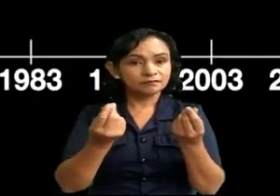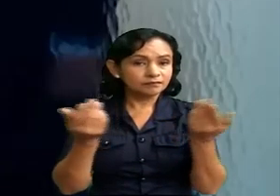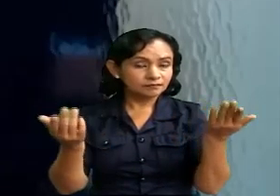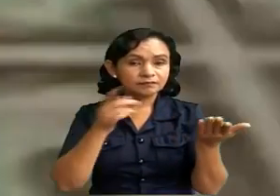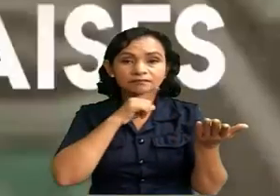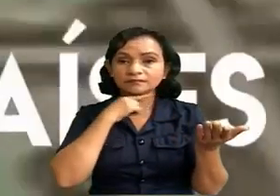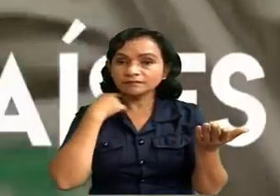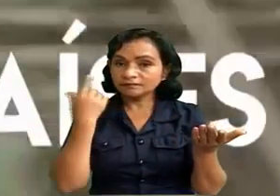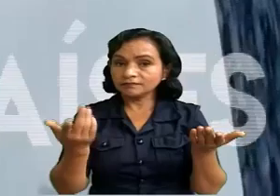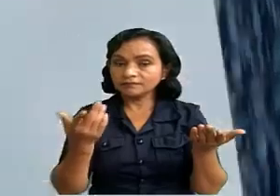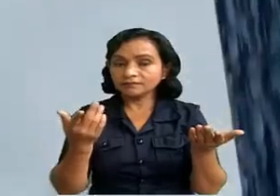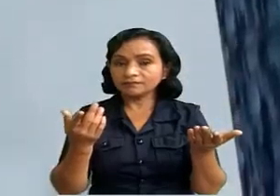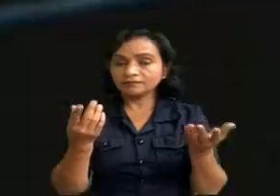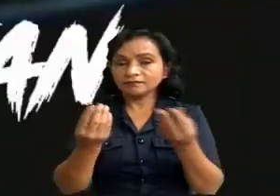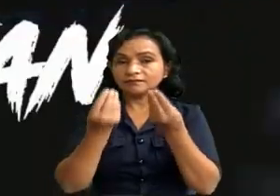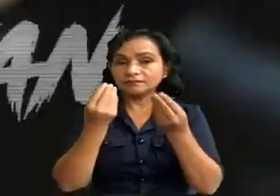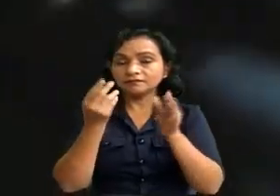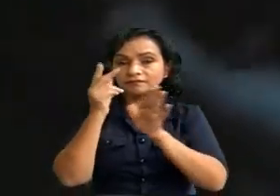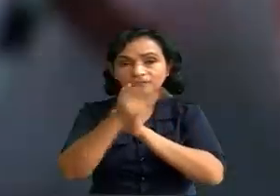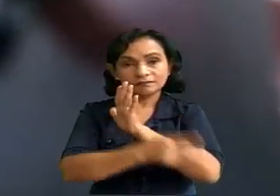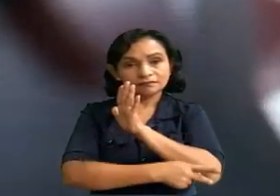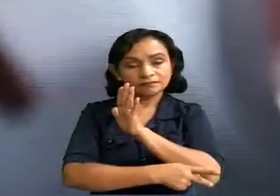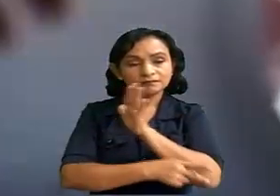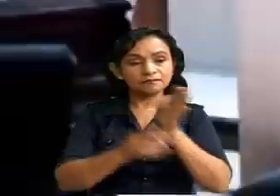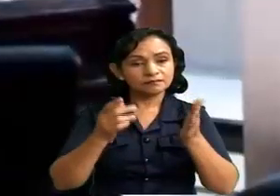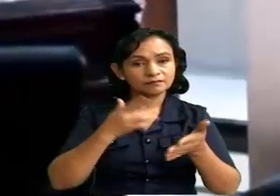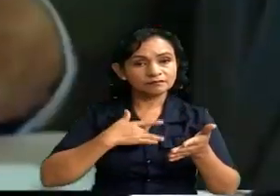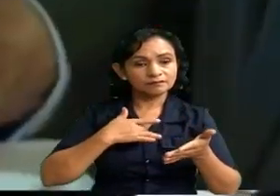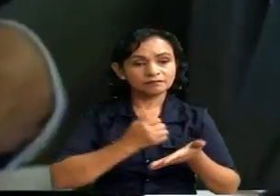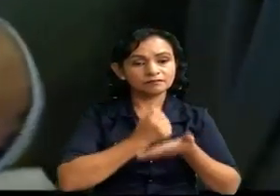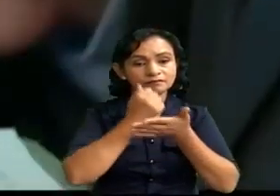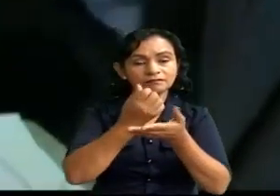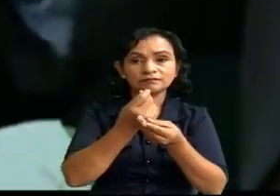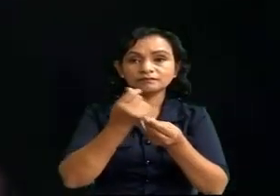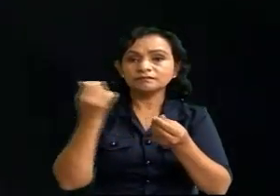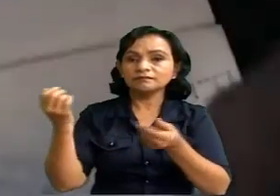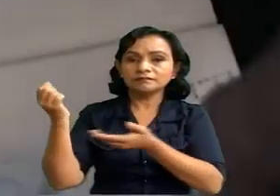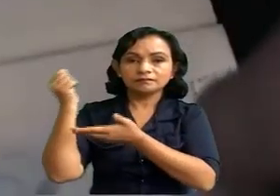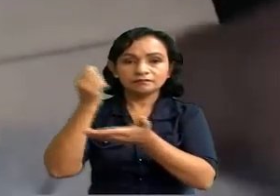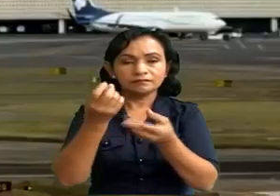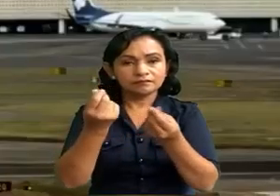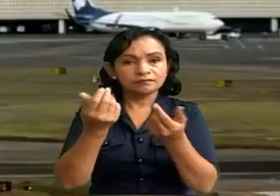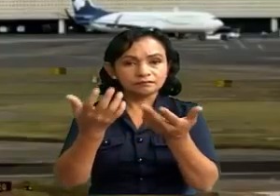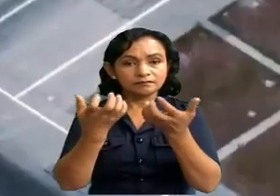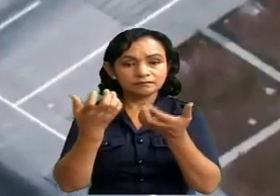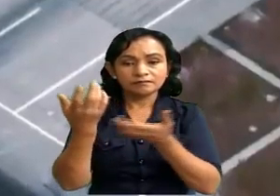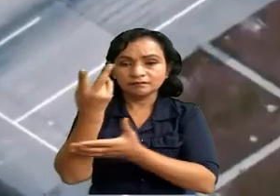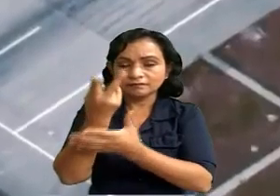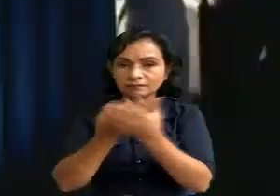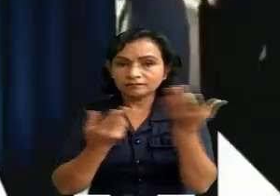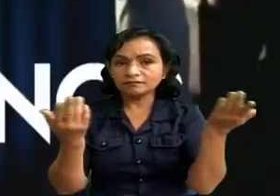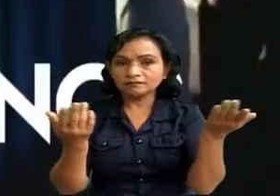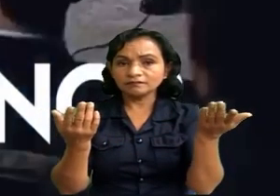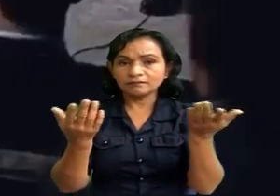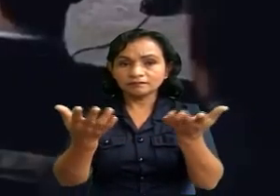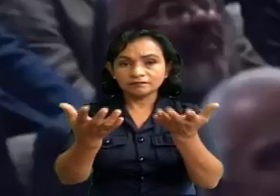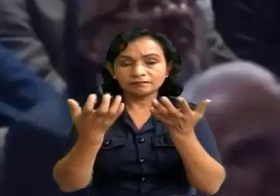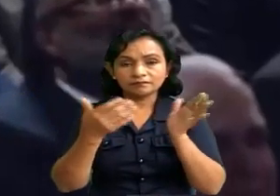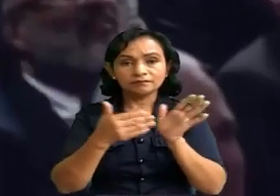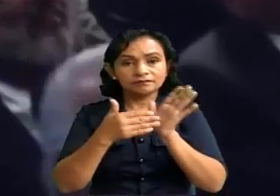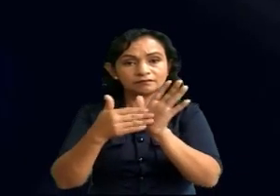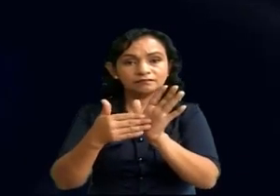cierto, pero es que muchos países del mundo necesitan hacer inversiones aquí. Es decir, es inversión, es interés mutuo. Aquí quisieron presentarnos